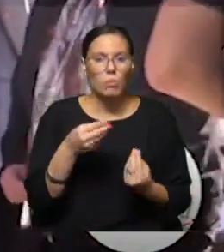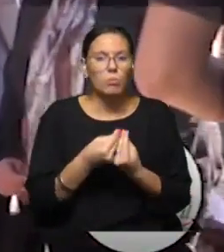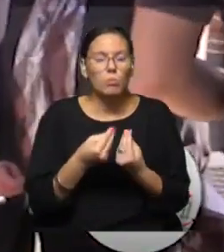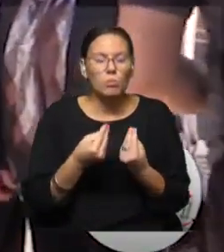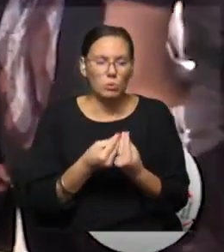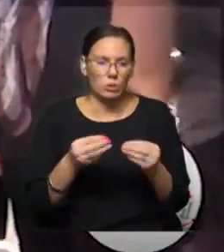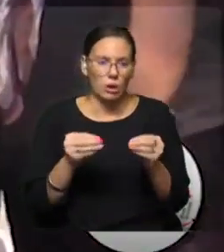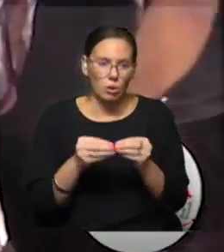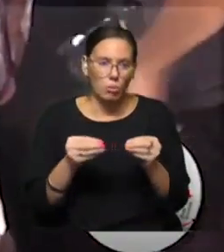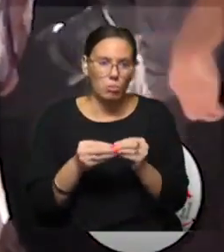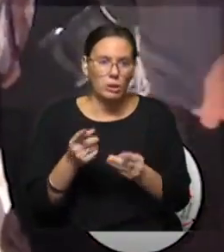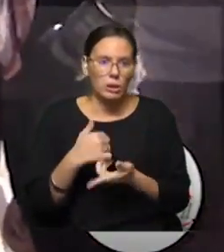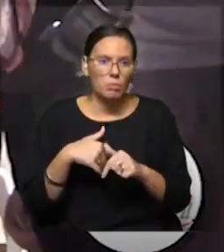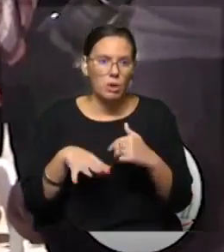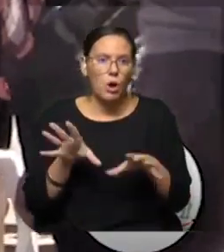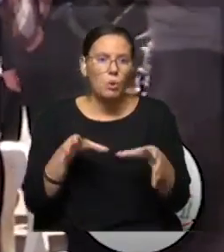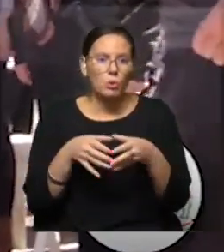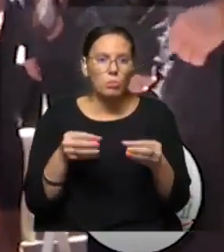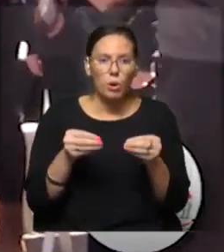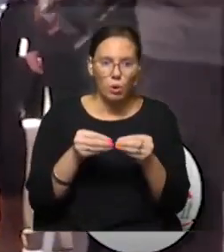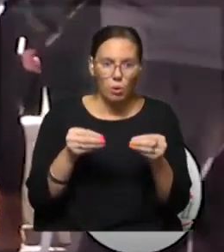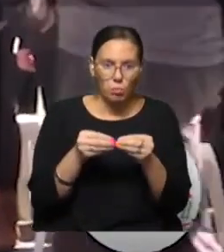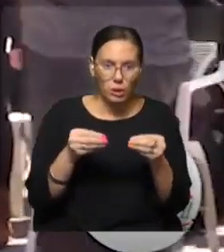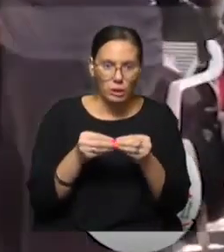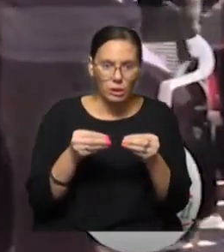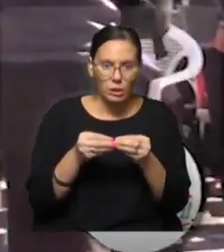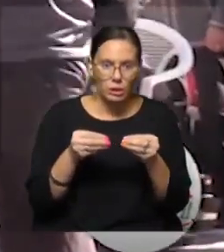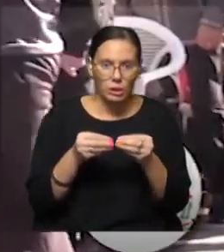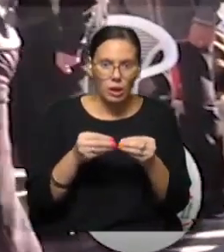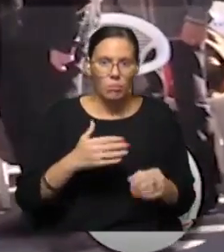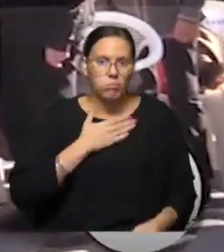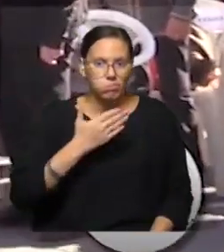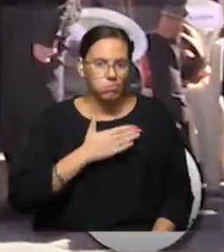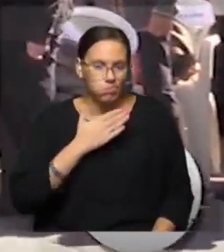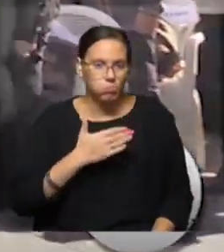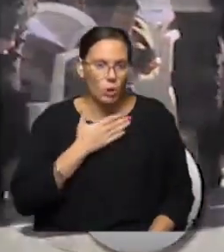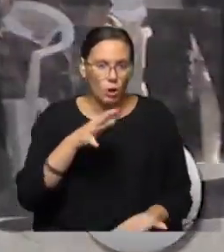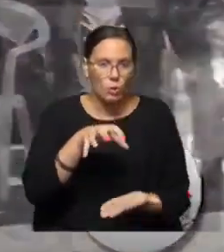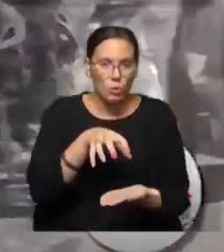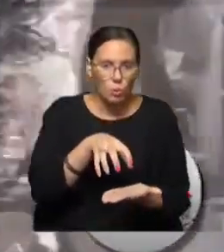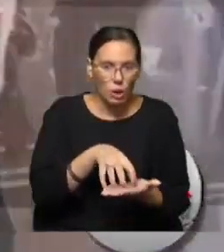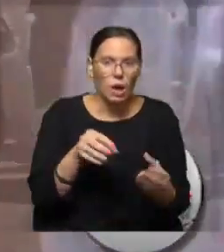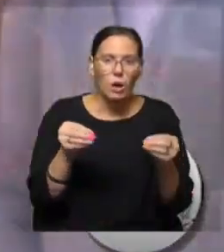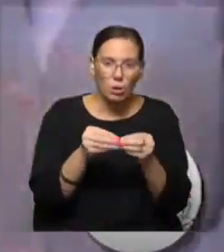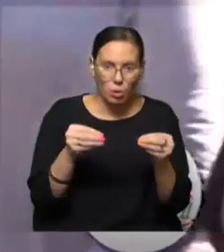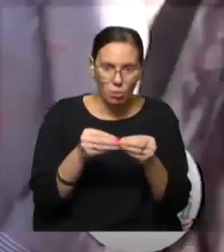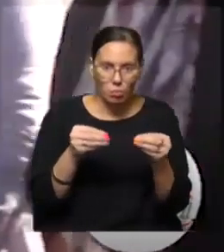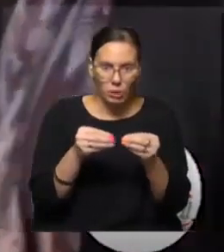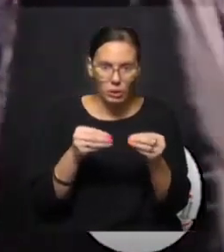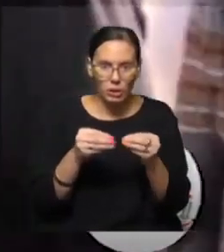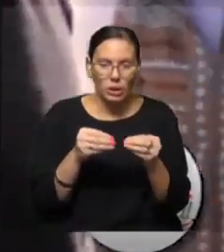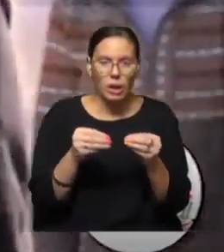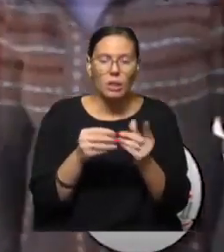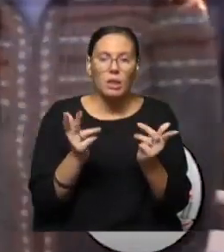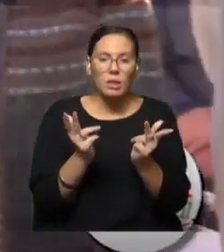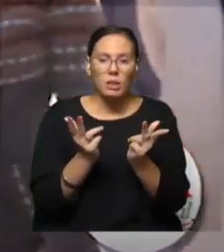muchas compañeras, pero sobre todo un grupo de compañeras que llevó adelante la reivindicación del lugar, que son compañeras de 33